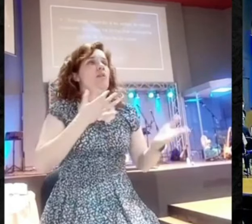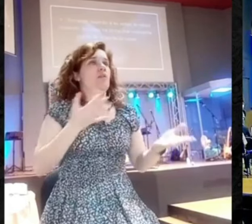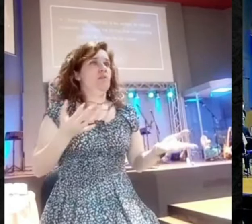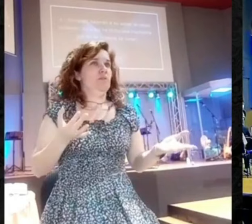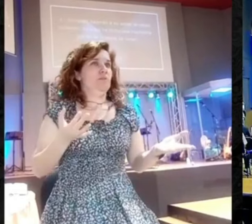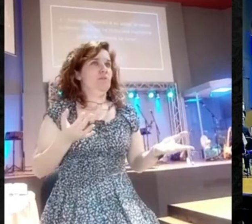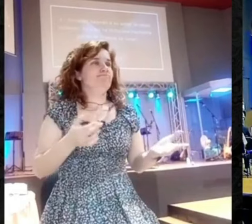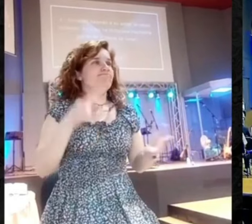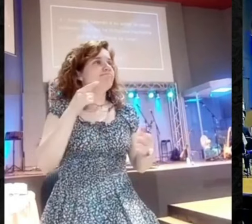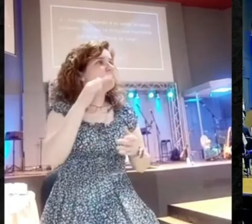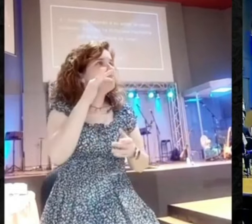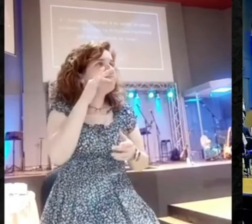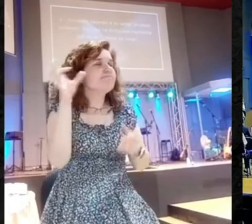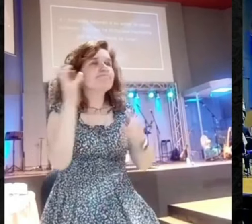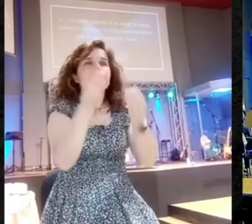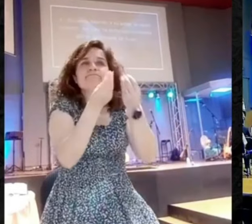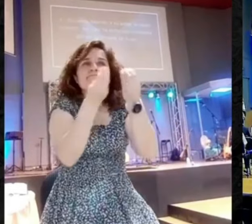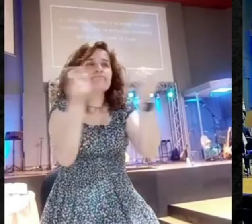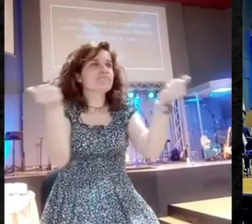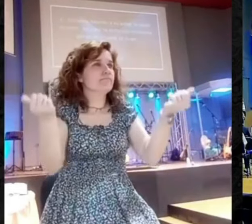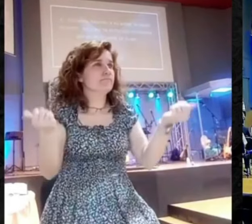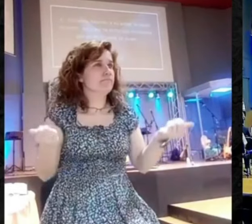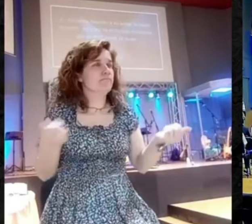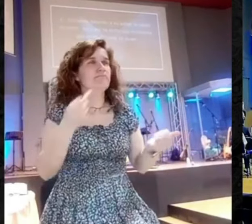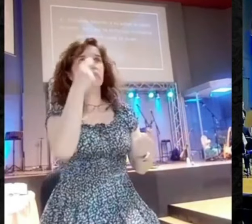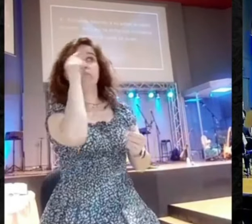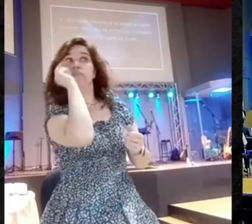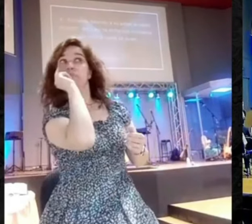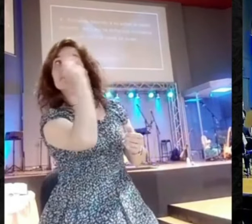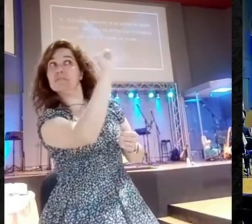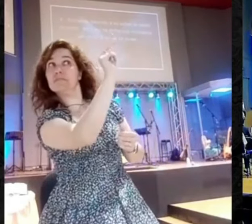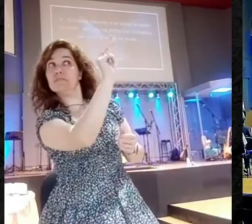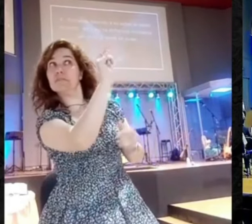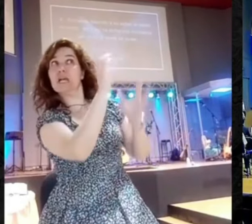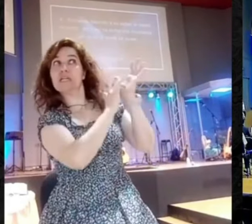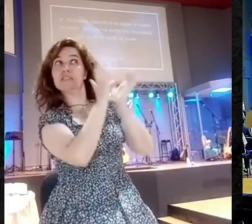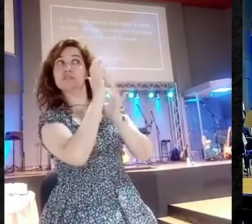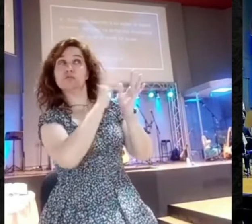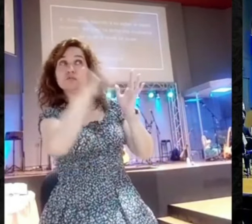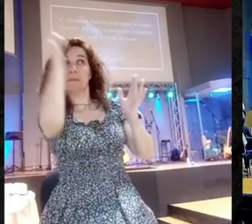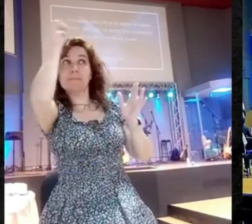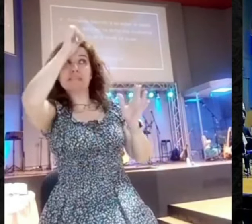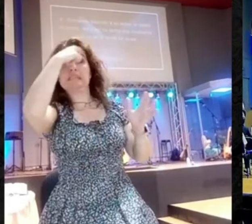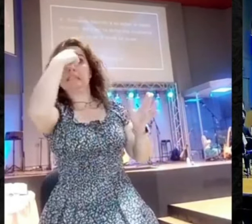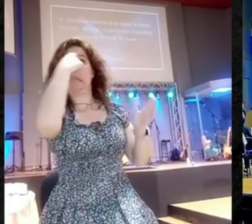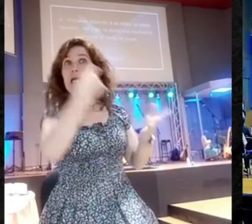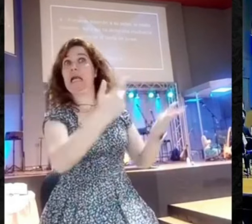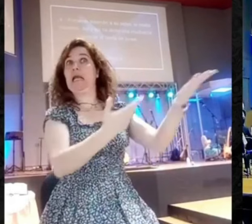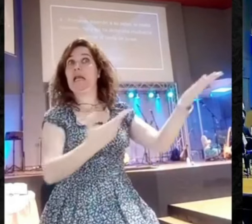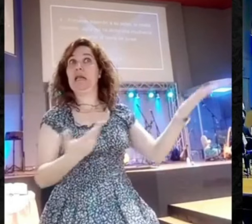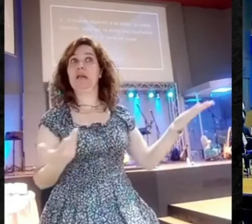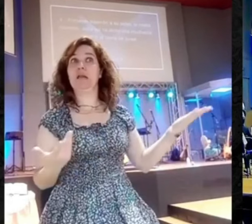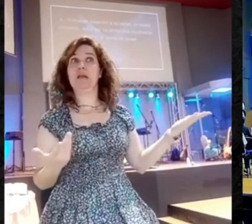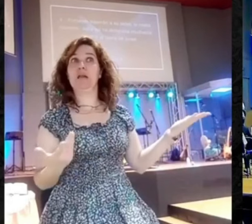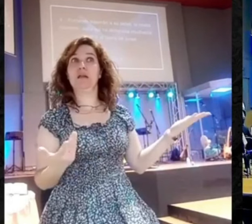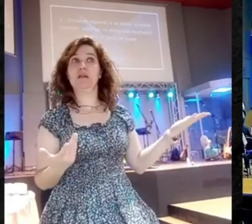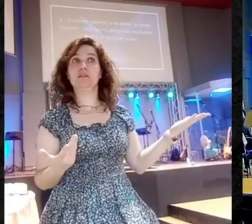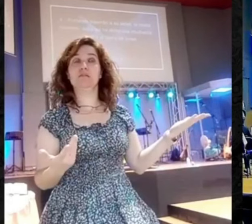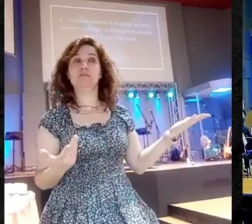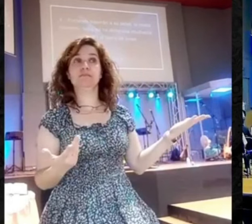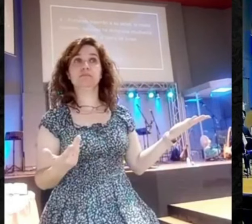fe se les fue porque si ellos creyeron que Jesús era El Mesías Aunque ellos habían entendían el asunto de forma